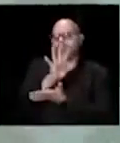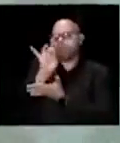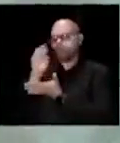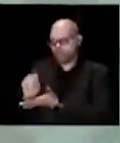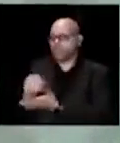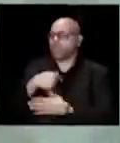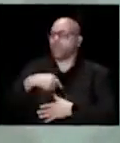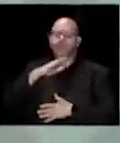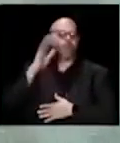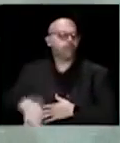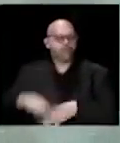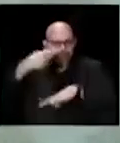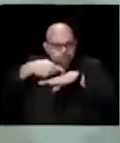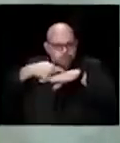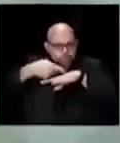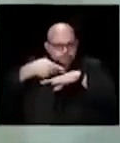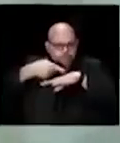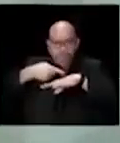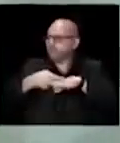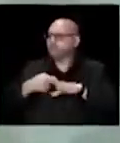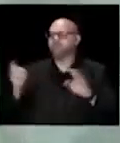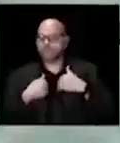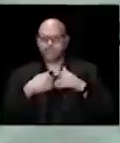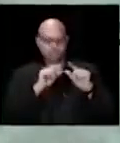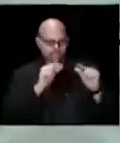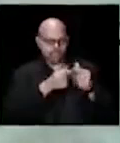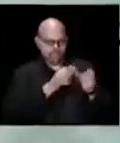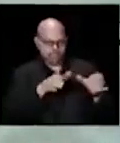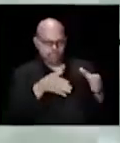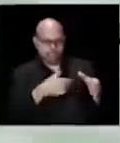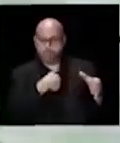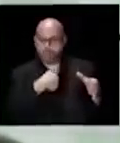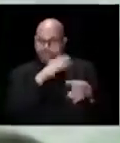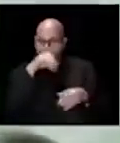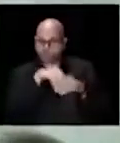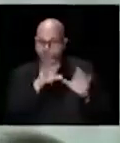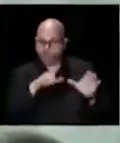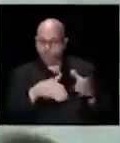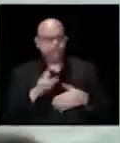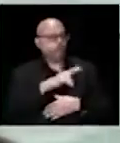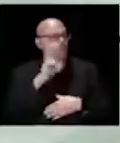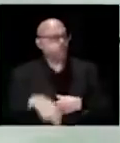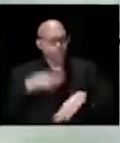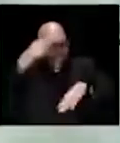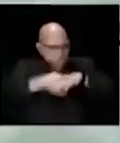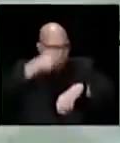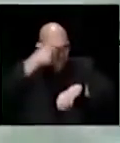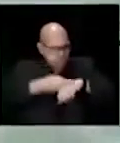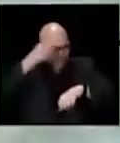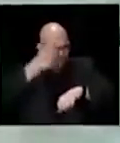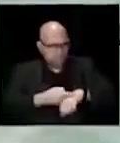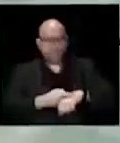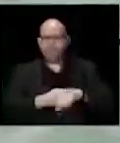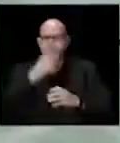afeita el pecho? Charlie sale sudado en todos sus anuncios y nadie le dice nada. Yo pertenezco a un partido que nunca ha sido señalado. Que nunca ha